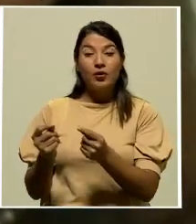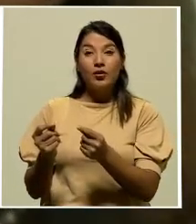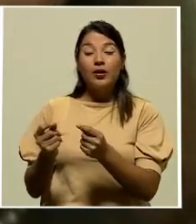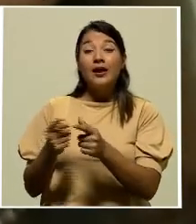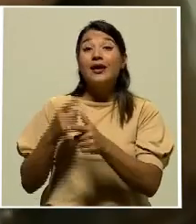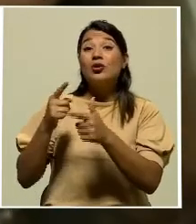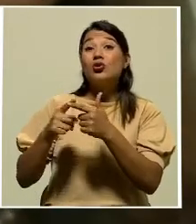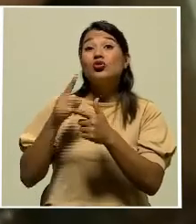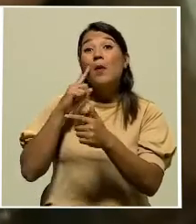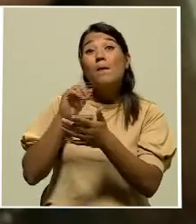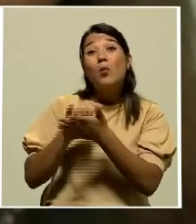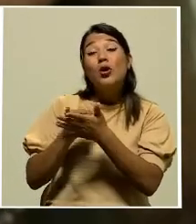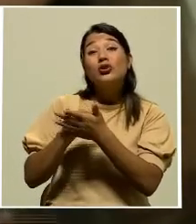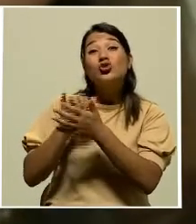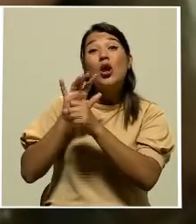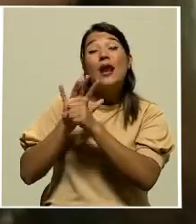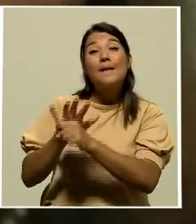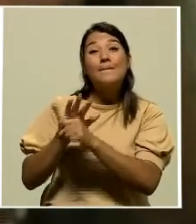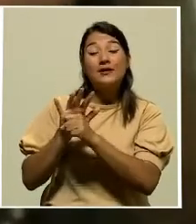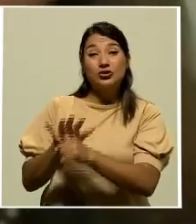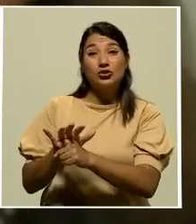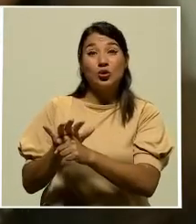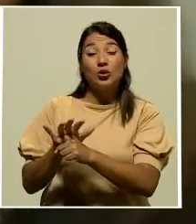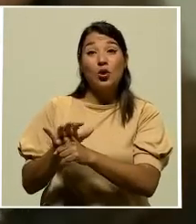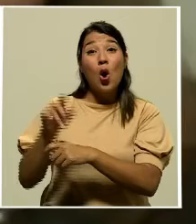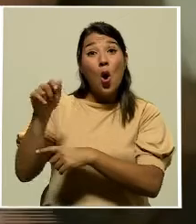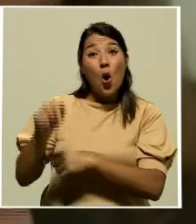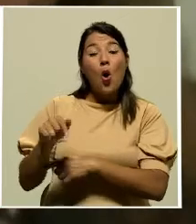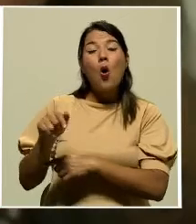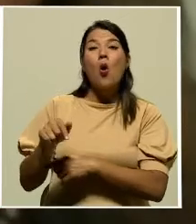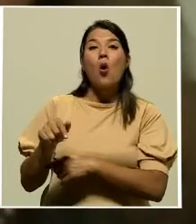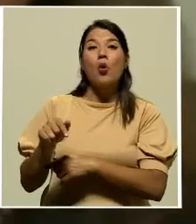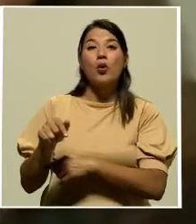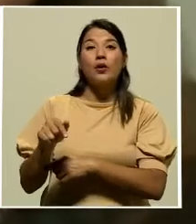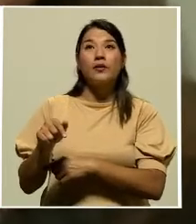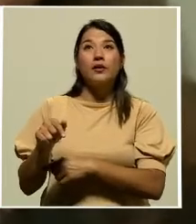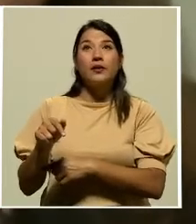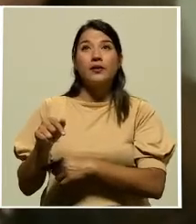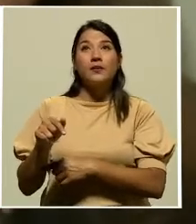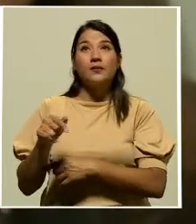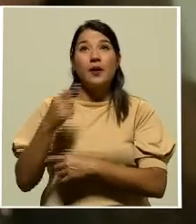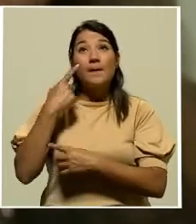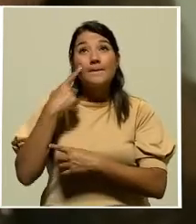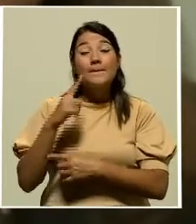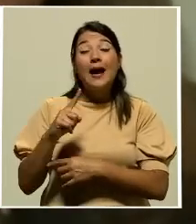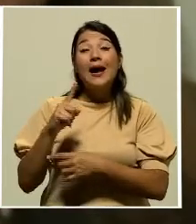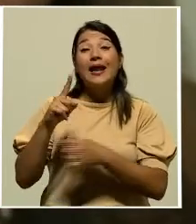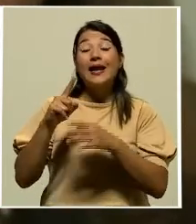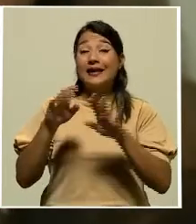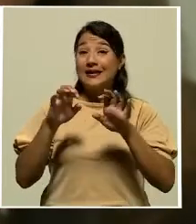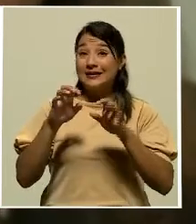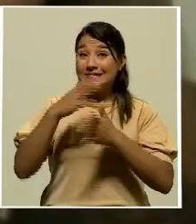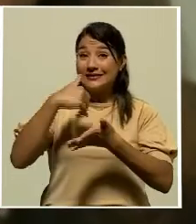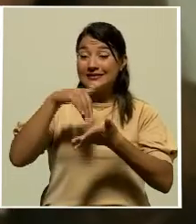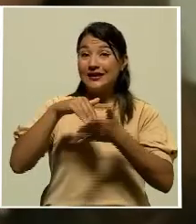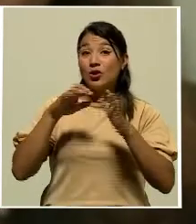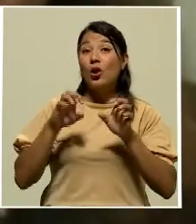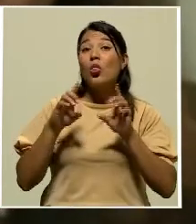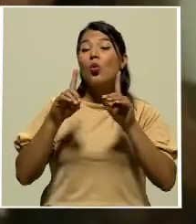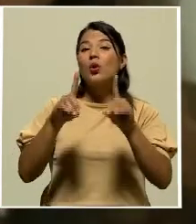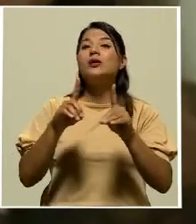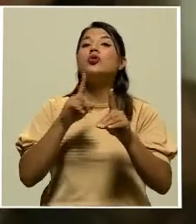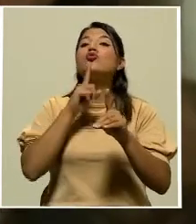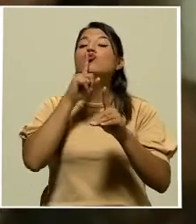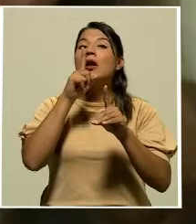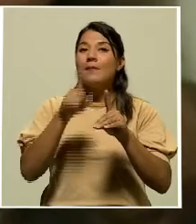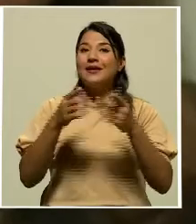que hoje o Unicef faz internacionalmente, globalmente, para que os centros educativos sejam